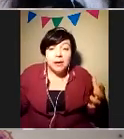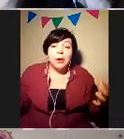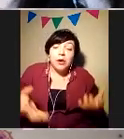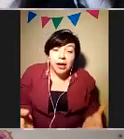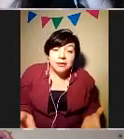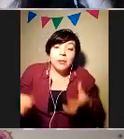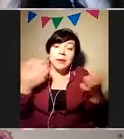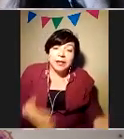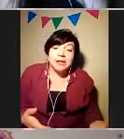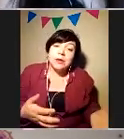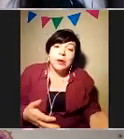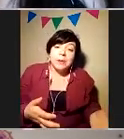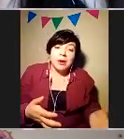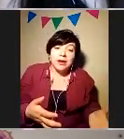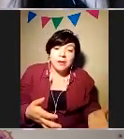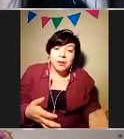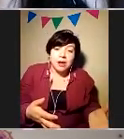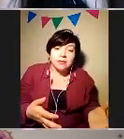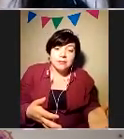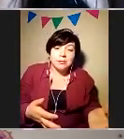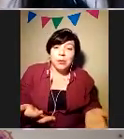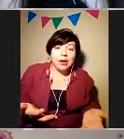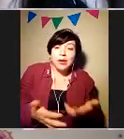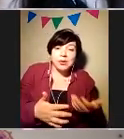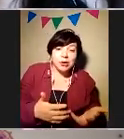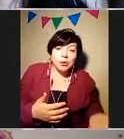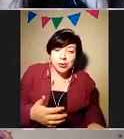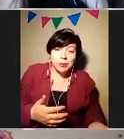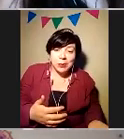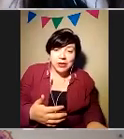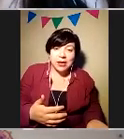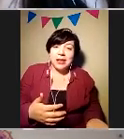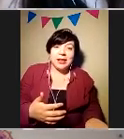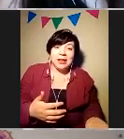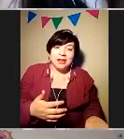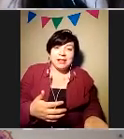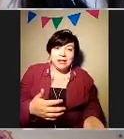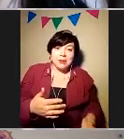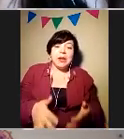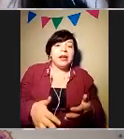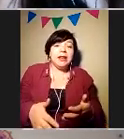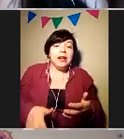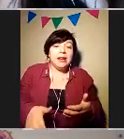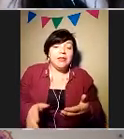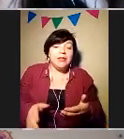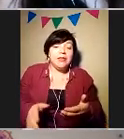crítica, hay que buscarlo, van a ir haciendo los cambios a nivel personal. Tú puedes reducir tu consumo de textiles,